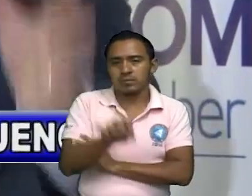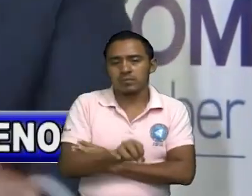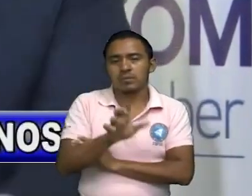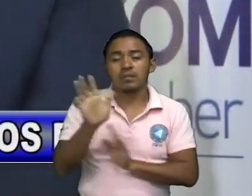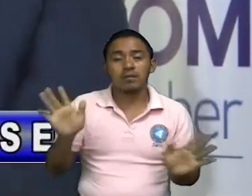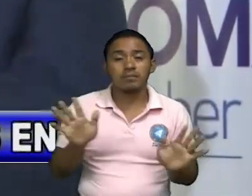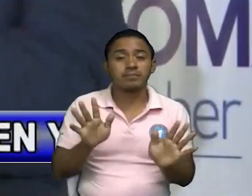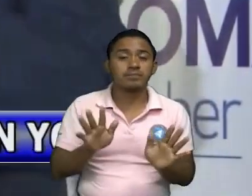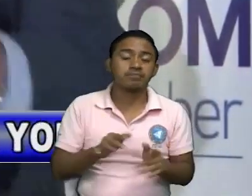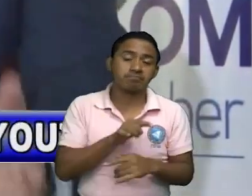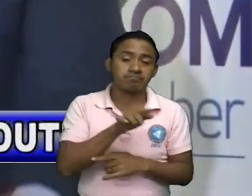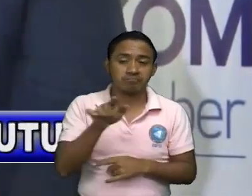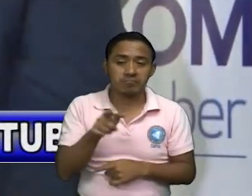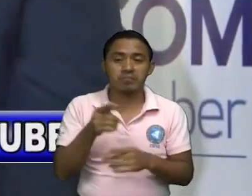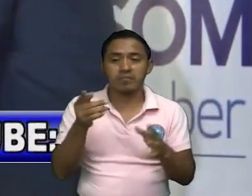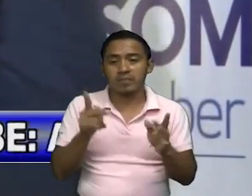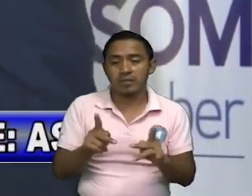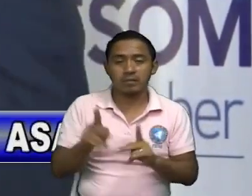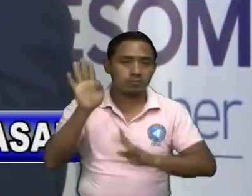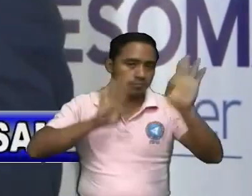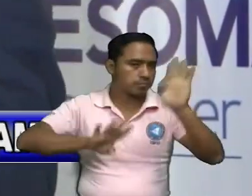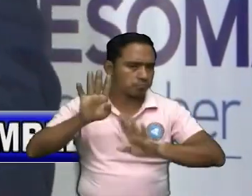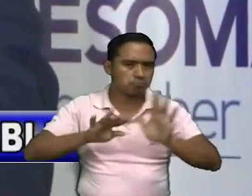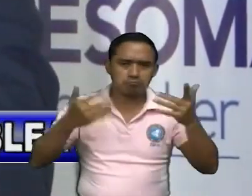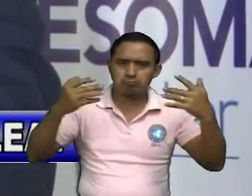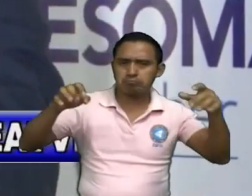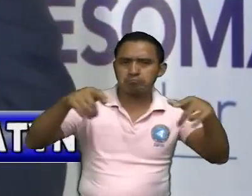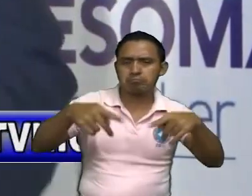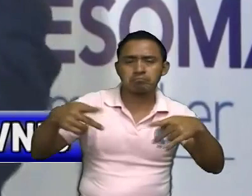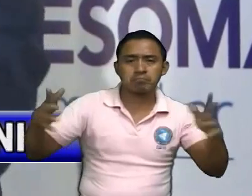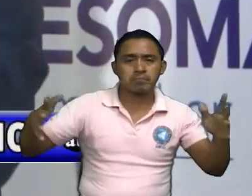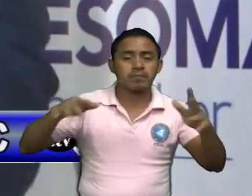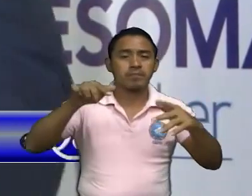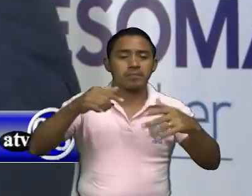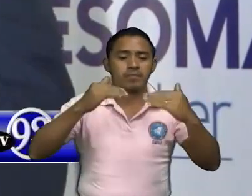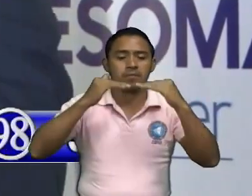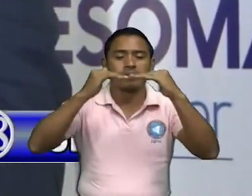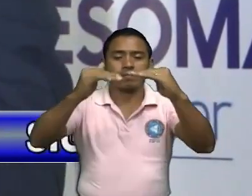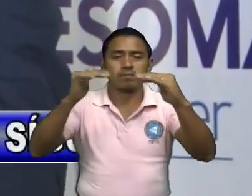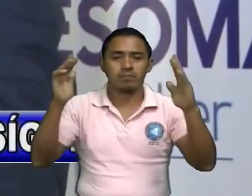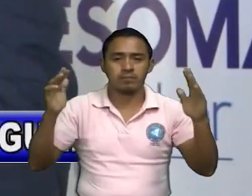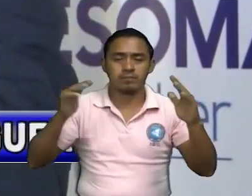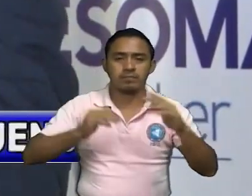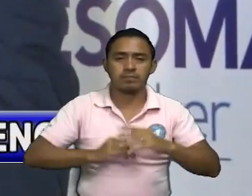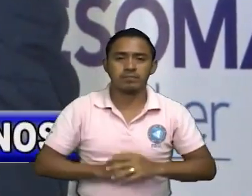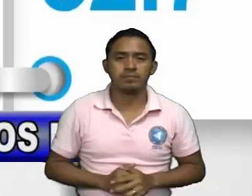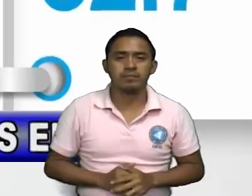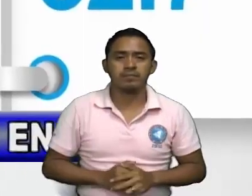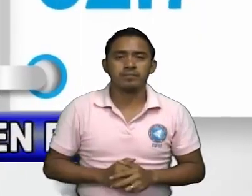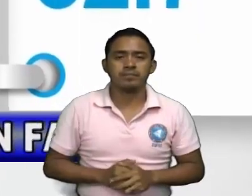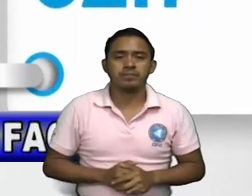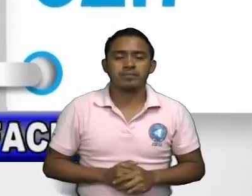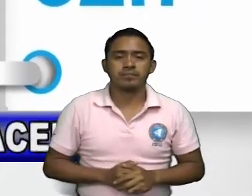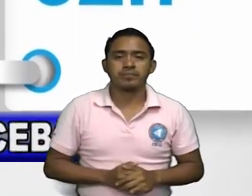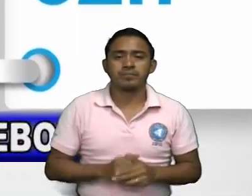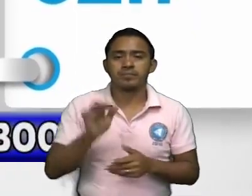un escenario en donde todo el mundo participa y que se mantiene en estas circunstancias.